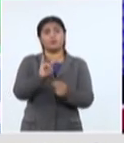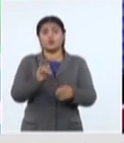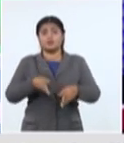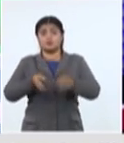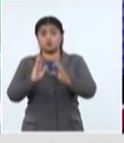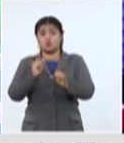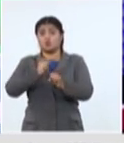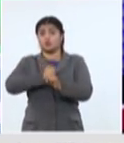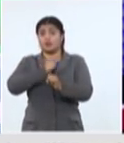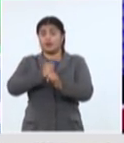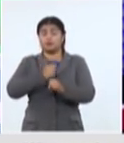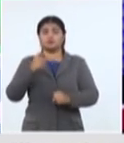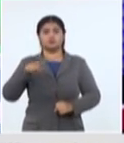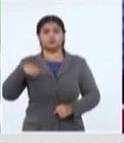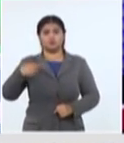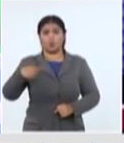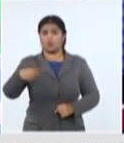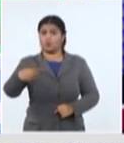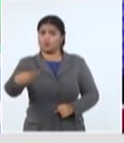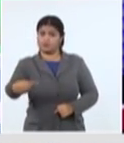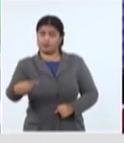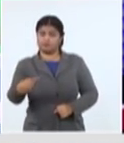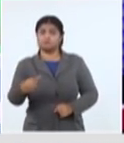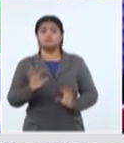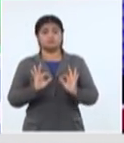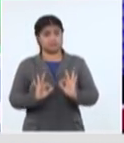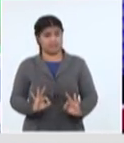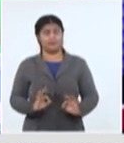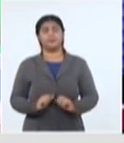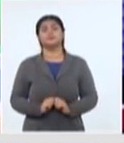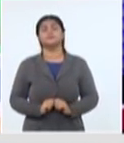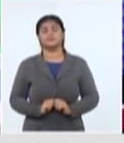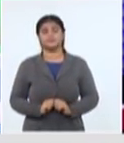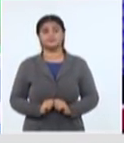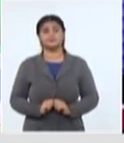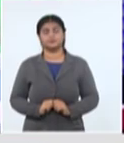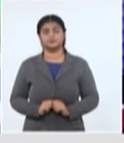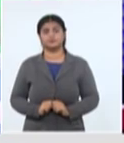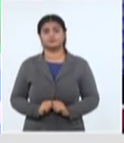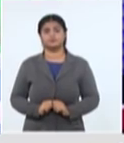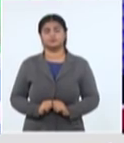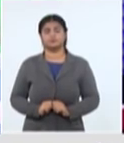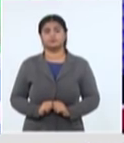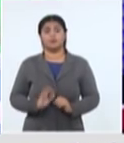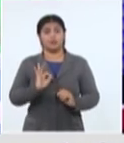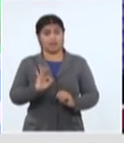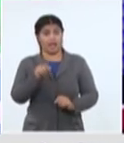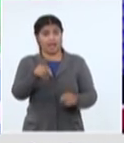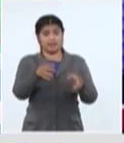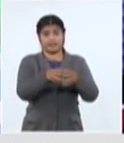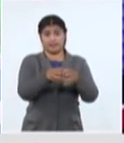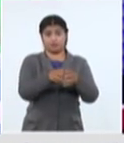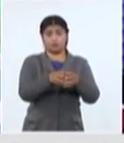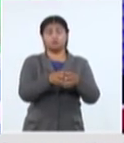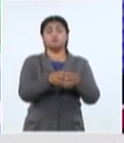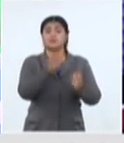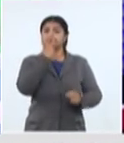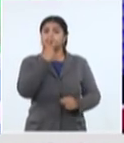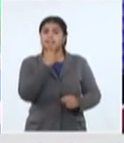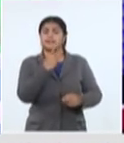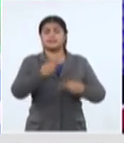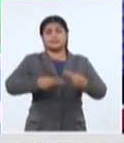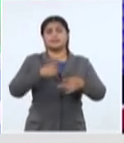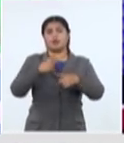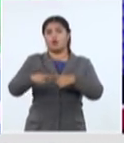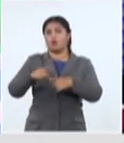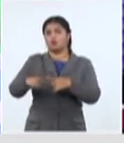día a día con nuestros pacientes. Claro, no iban todos los pacientes y hubo una reducción en función de las necesidades y las urgencias de los pacientes,